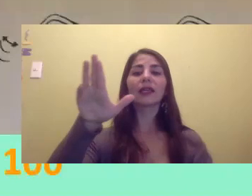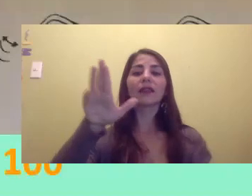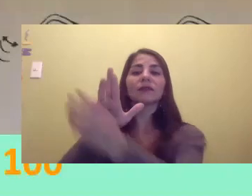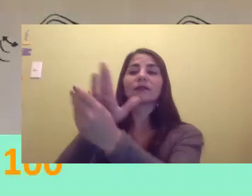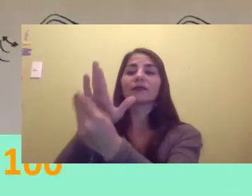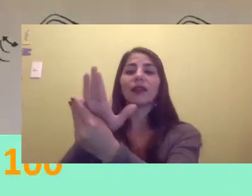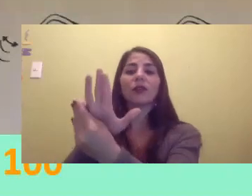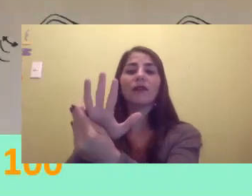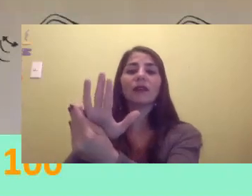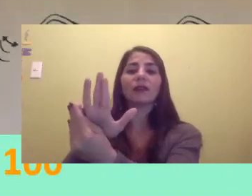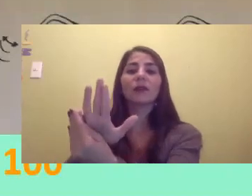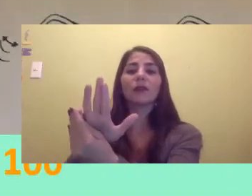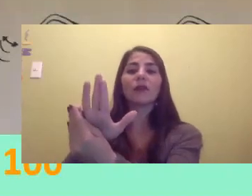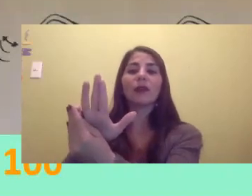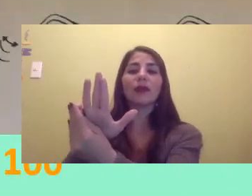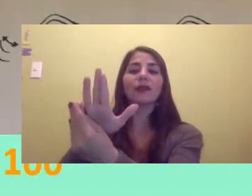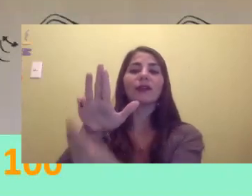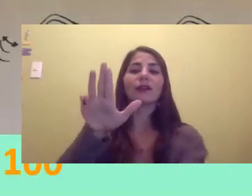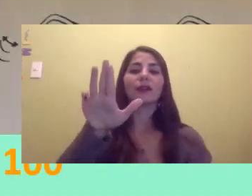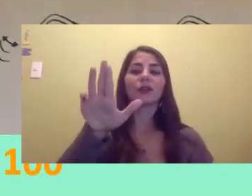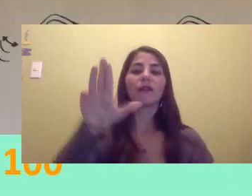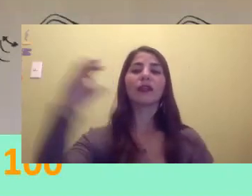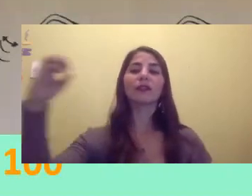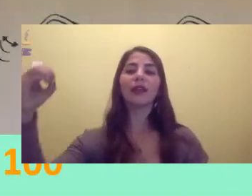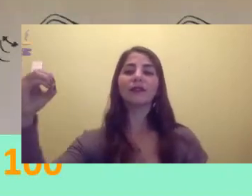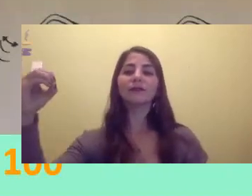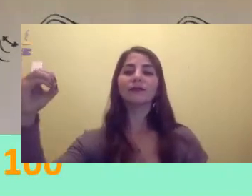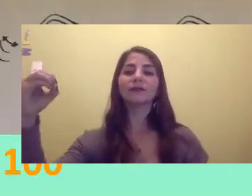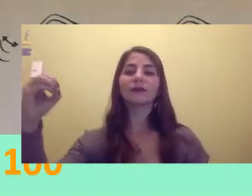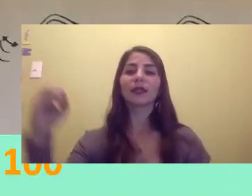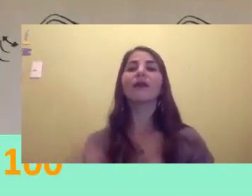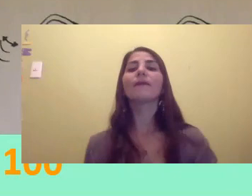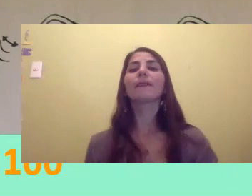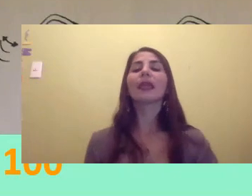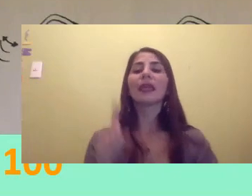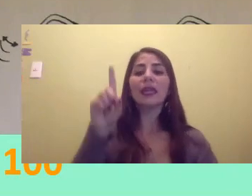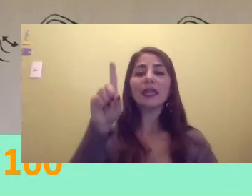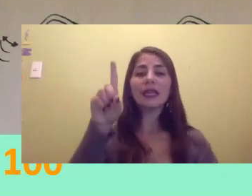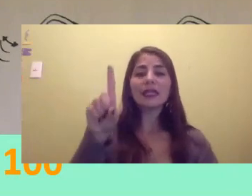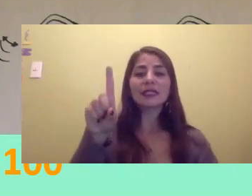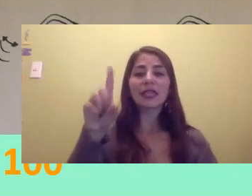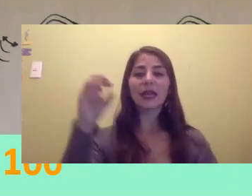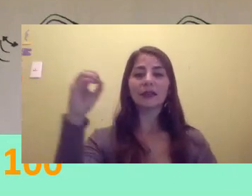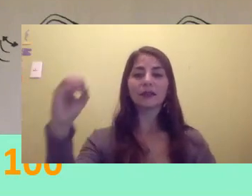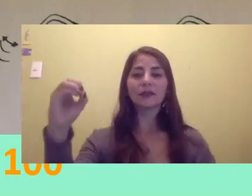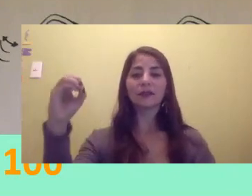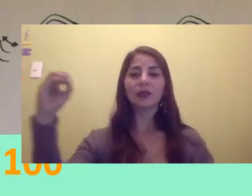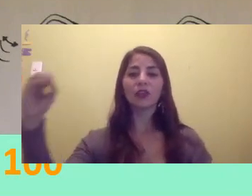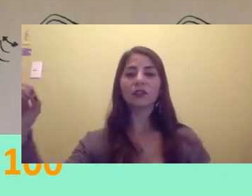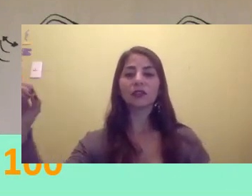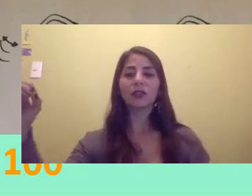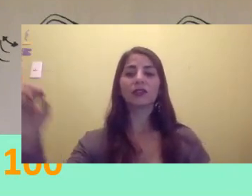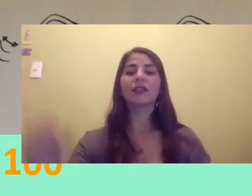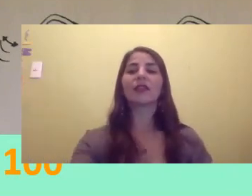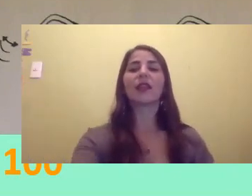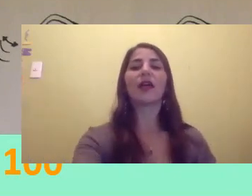90, aquí, el 9, que es mi problema, 90, ¿ya? Y 100, con